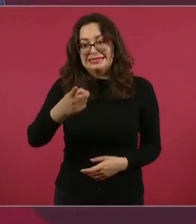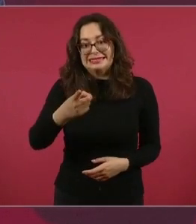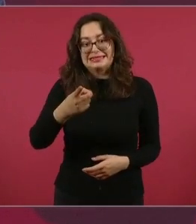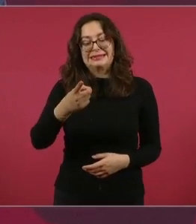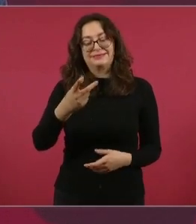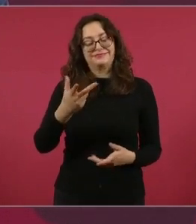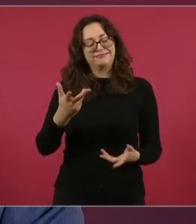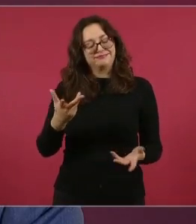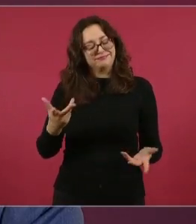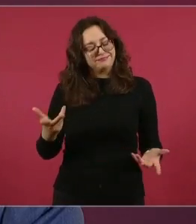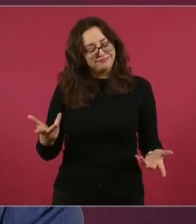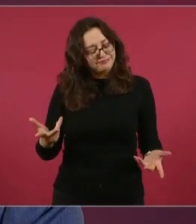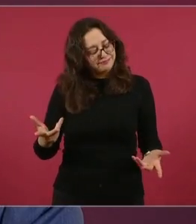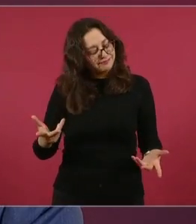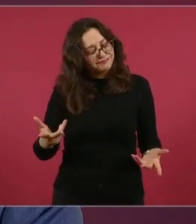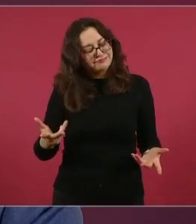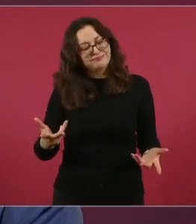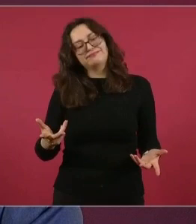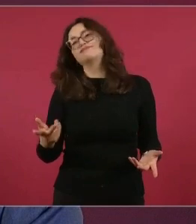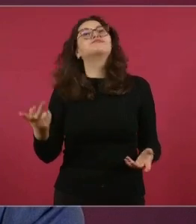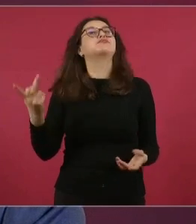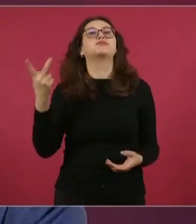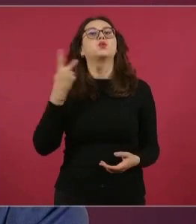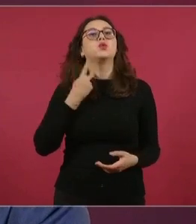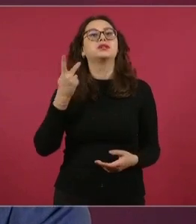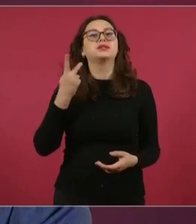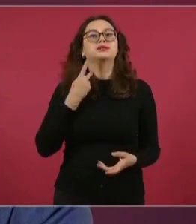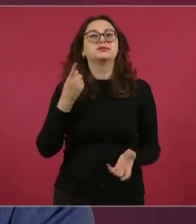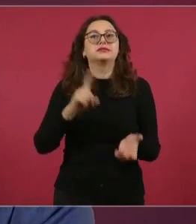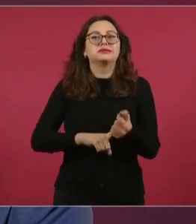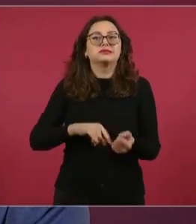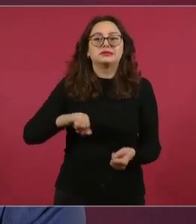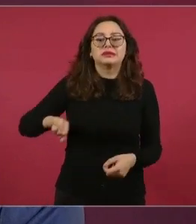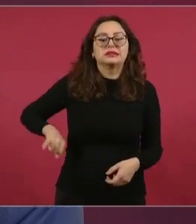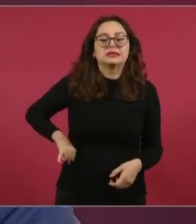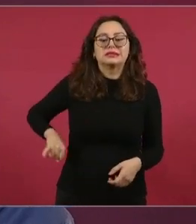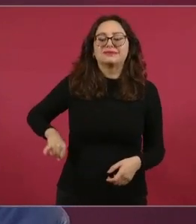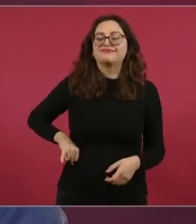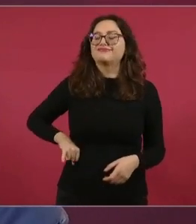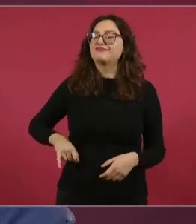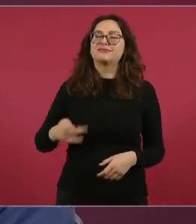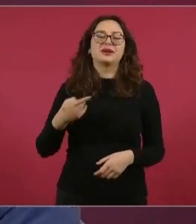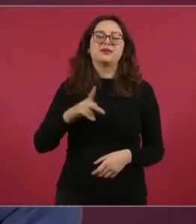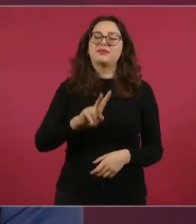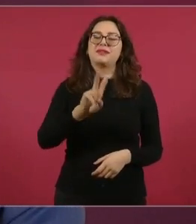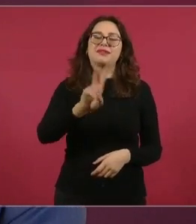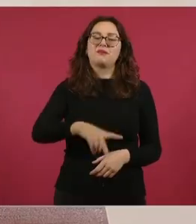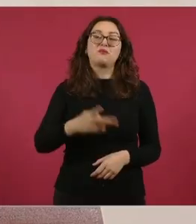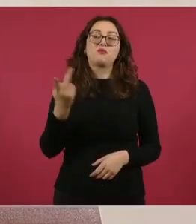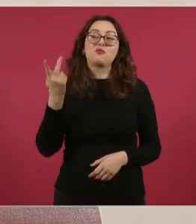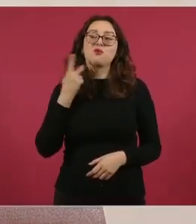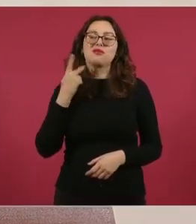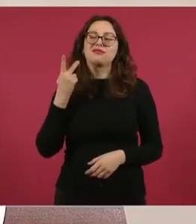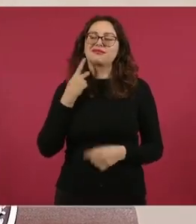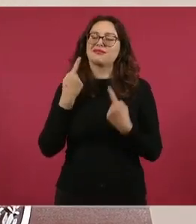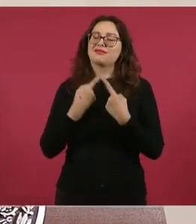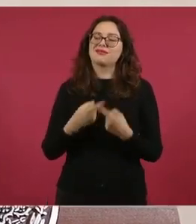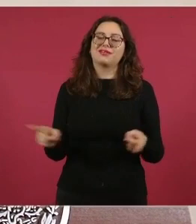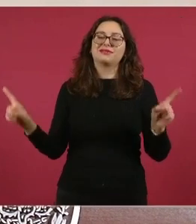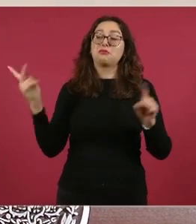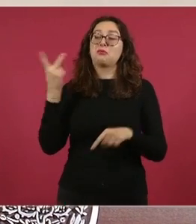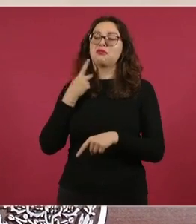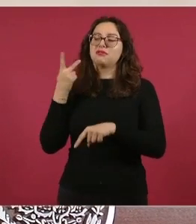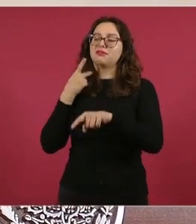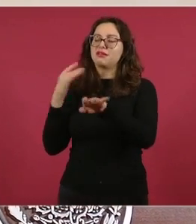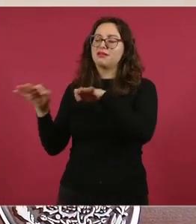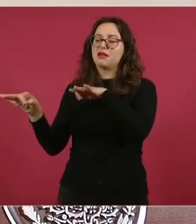hablar de que son intereses políticos, porque la política es un noble